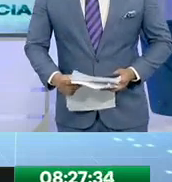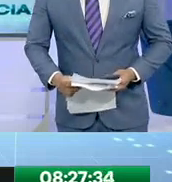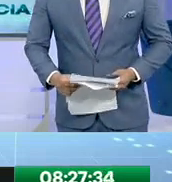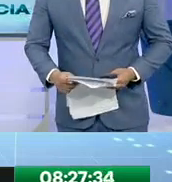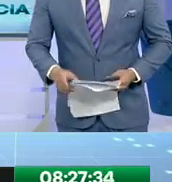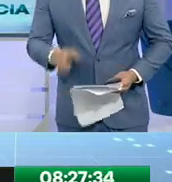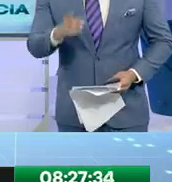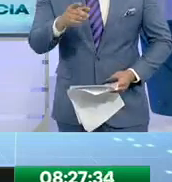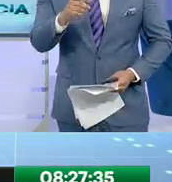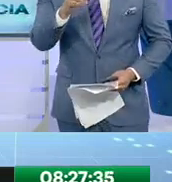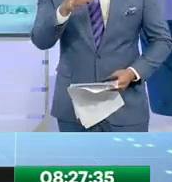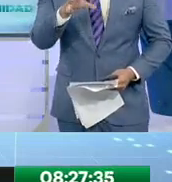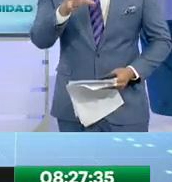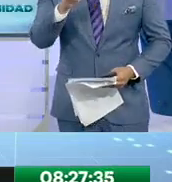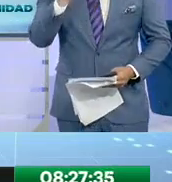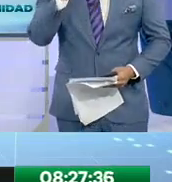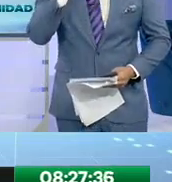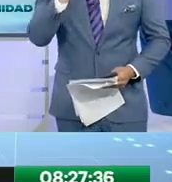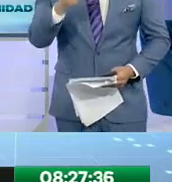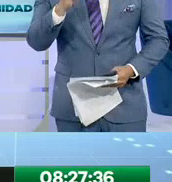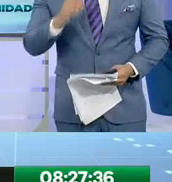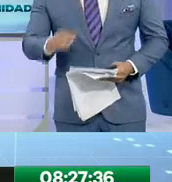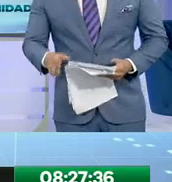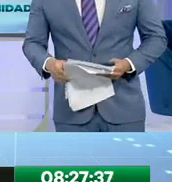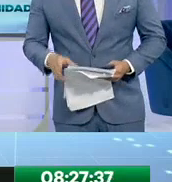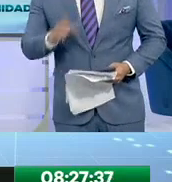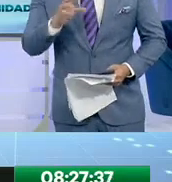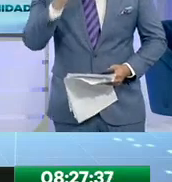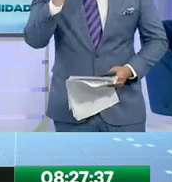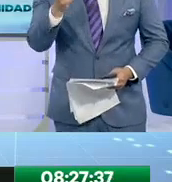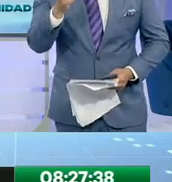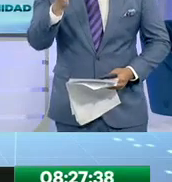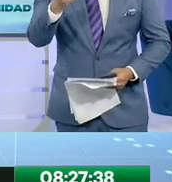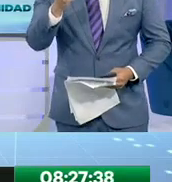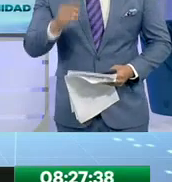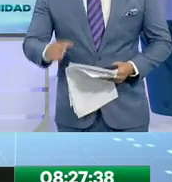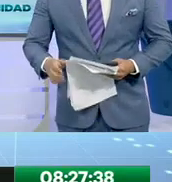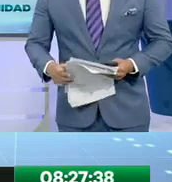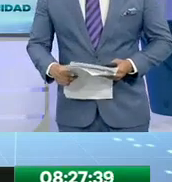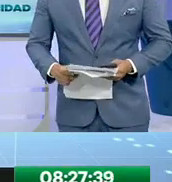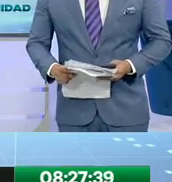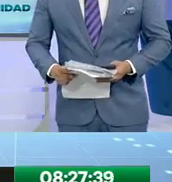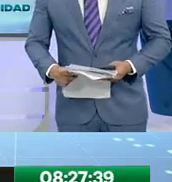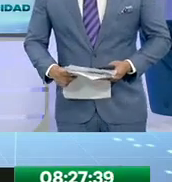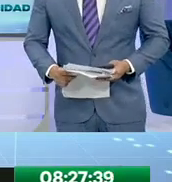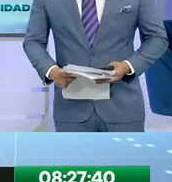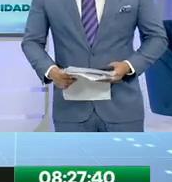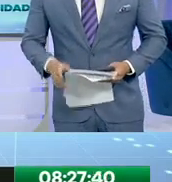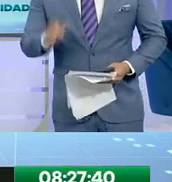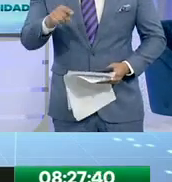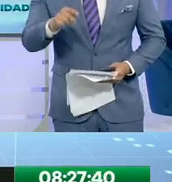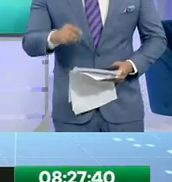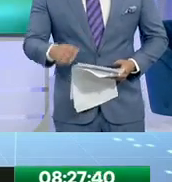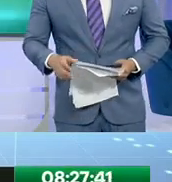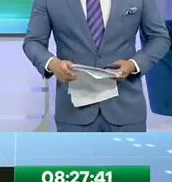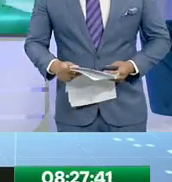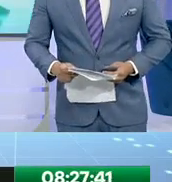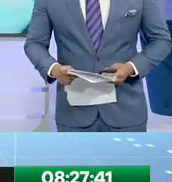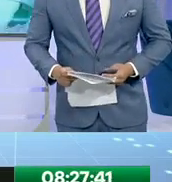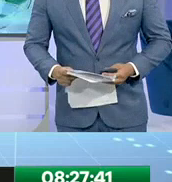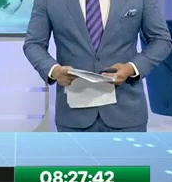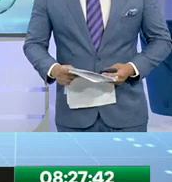revisar y analizar el caso. Me imagino que se pueden captar el número de placa, ojalá que se pueda identificar con este video y dar con